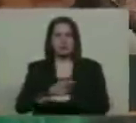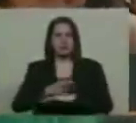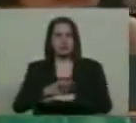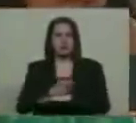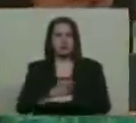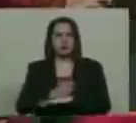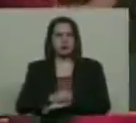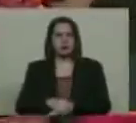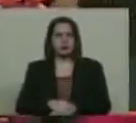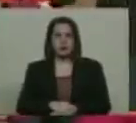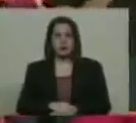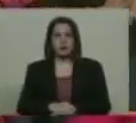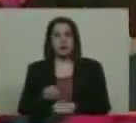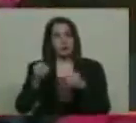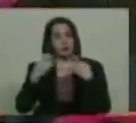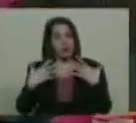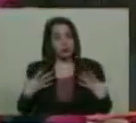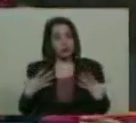Bueno, hermana,